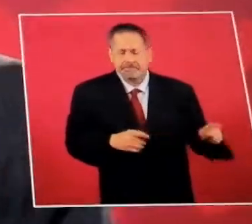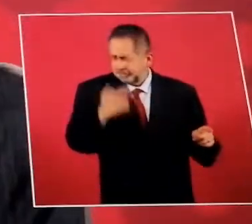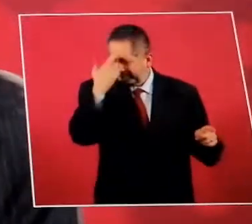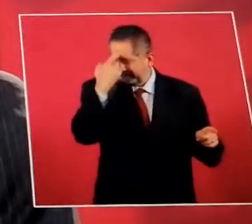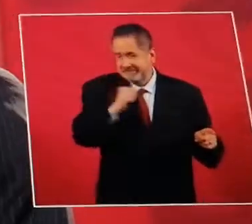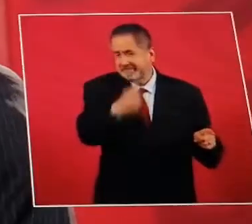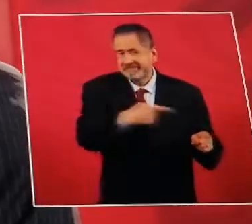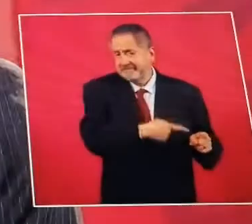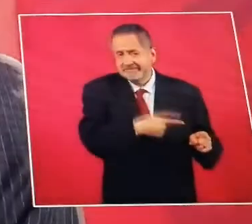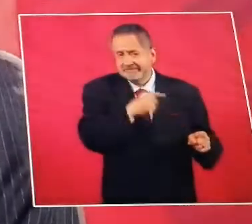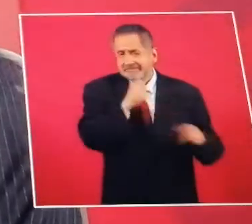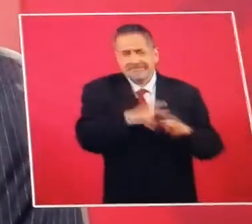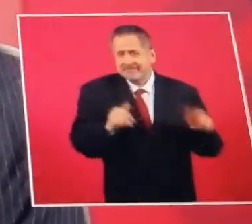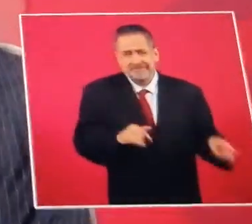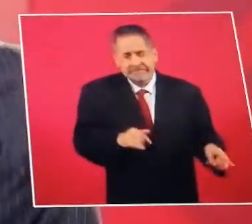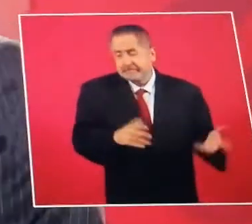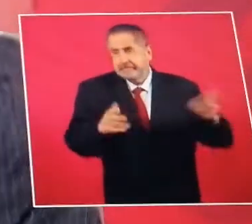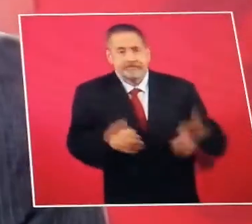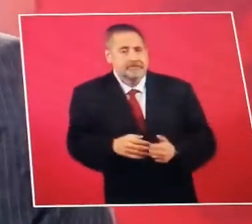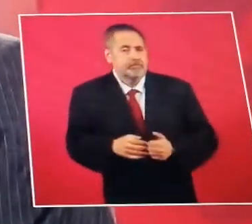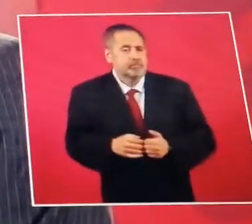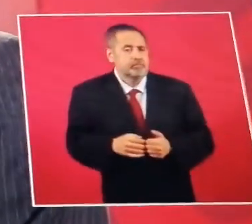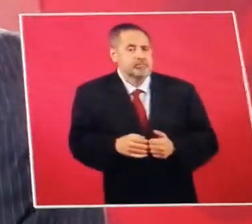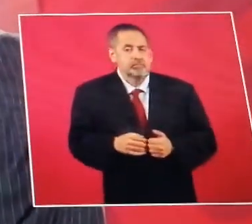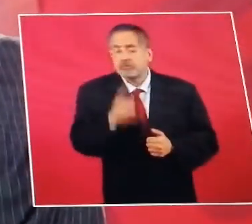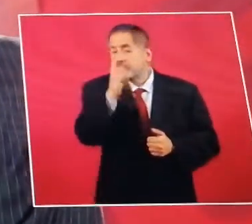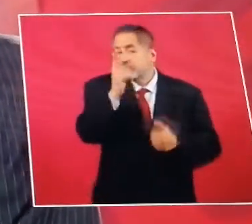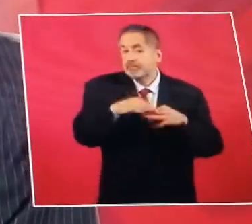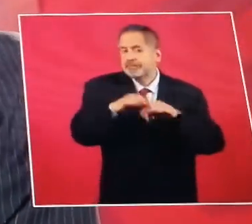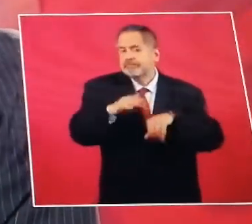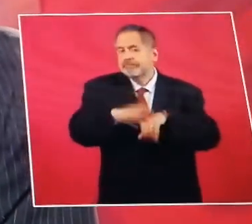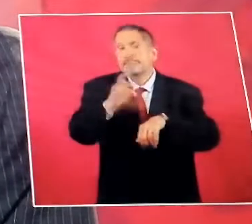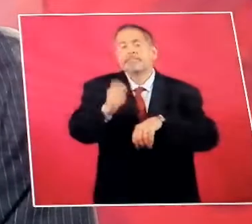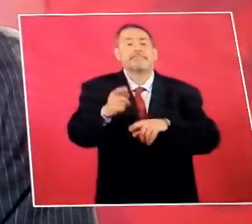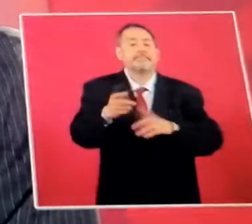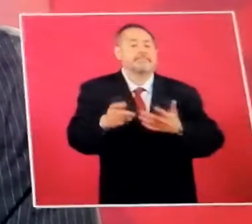irracional. Y además, que eso es importante,